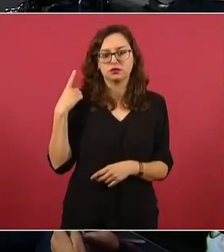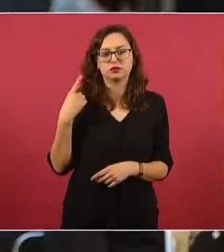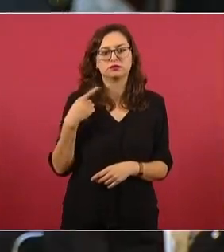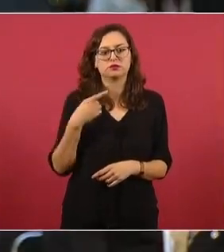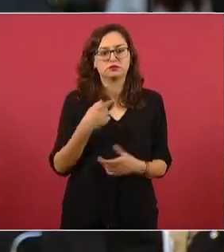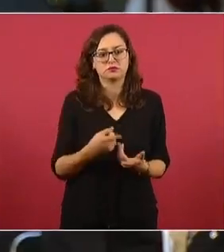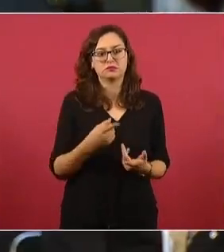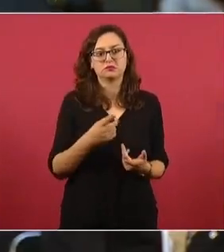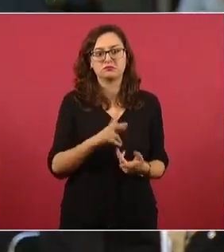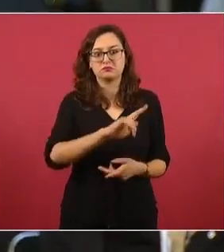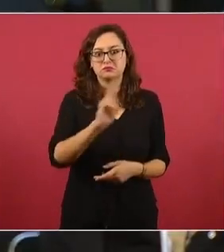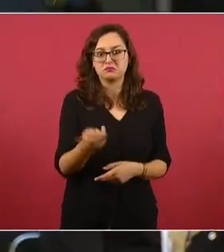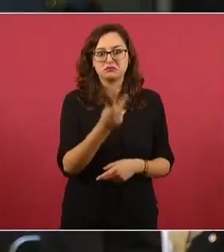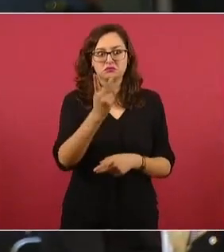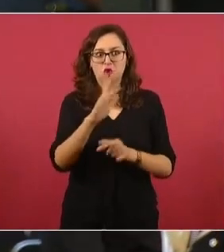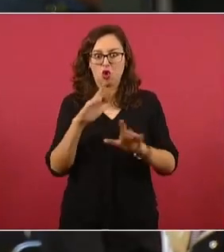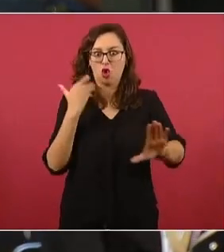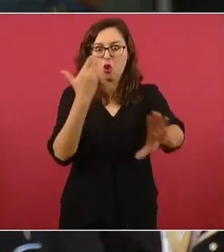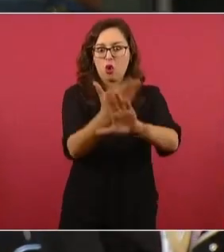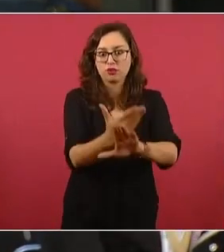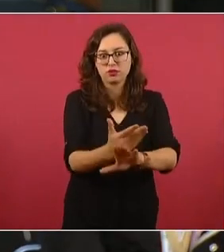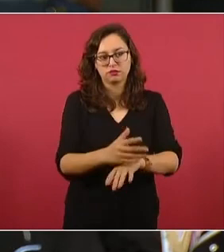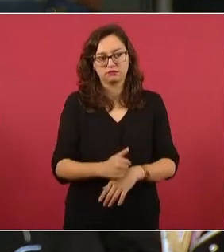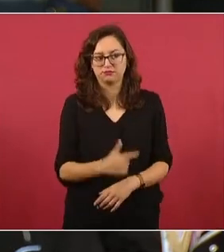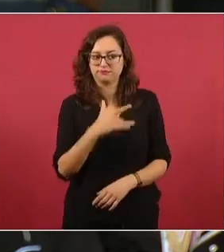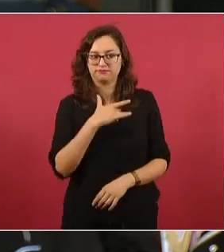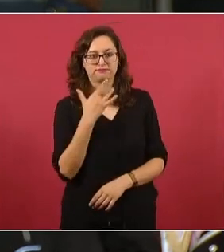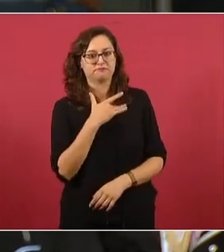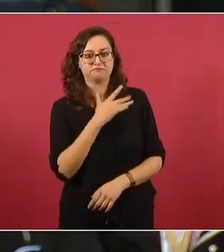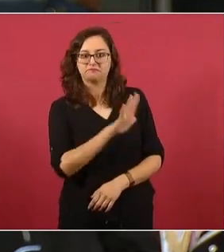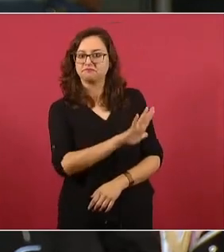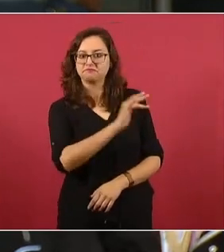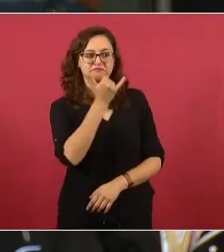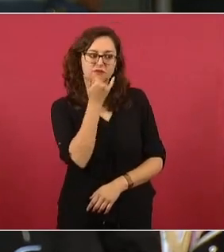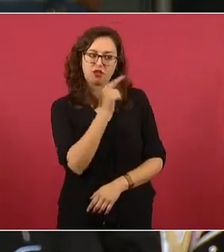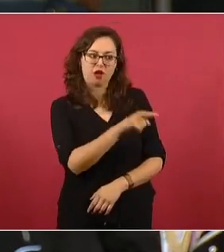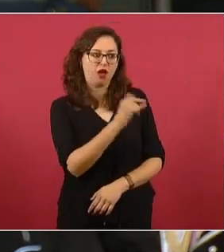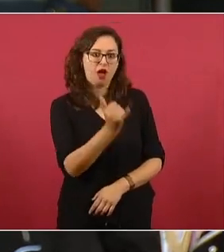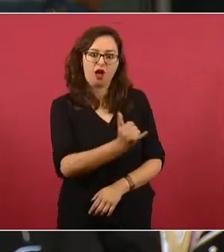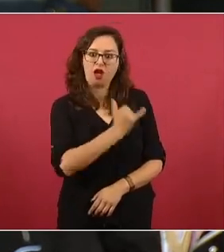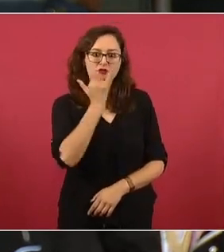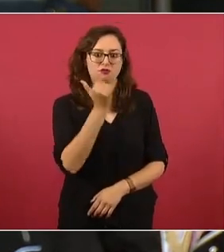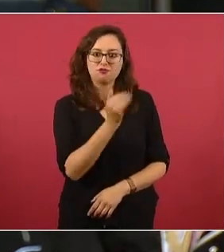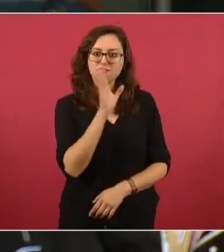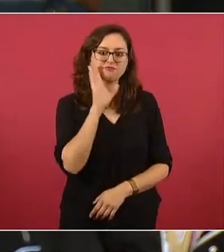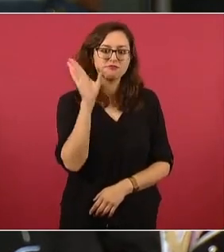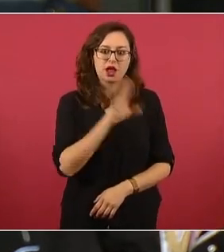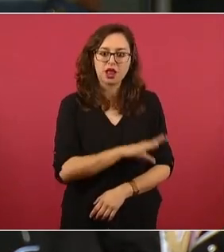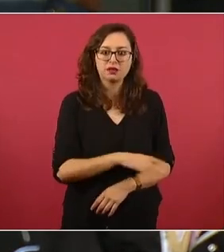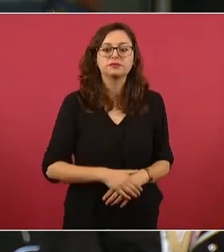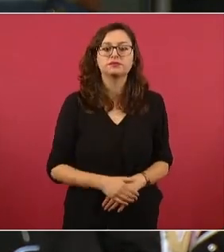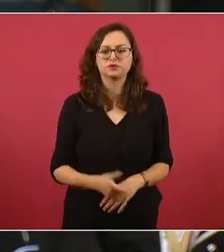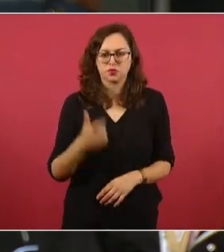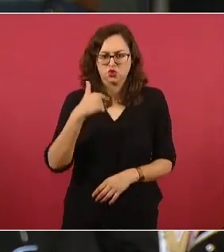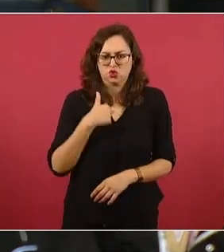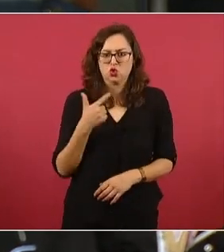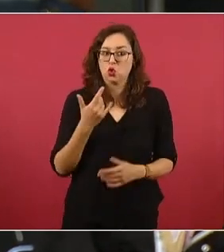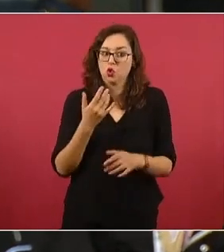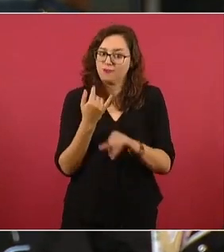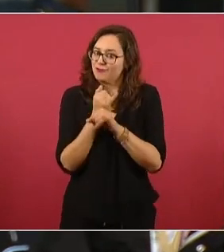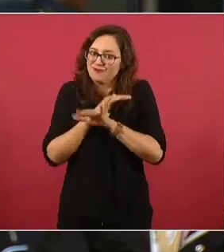es correcto, es erróneo, porque yo traigo otros datos. Acabo de regresar de San Antonio,